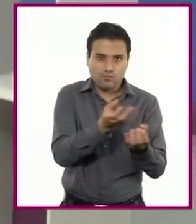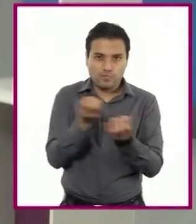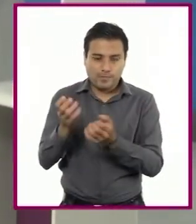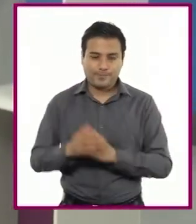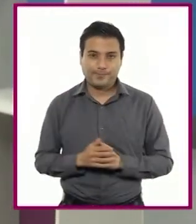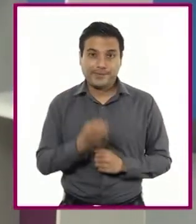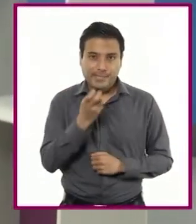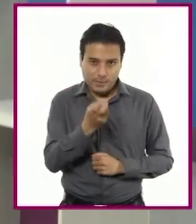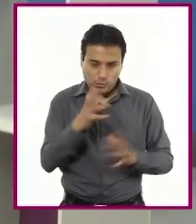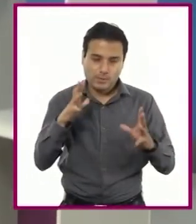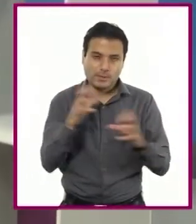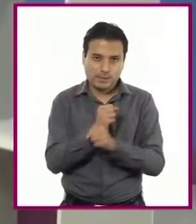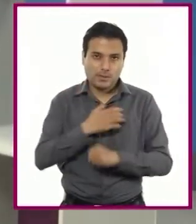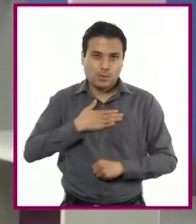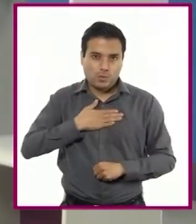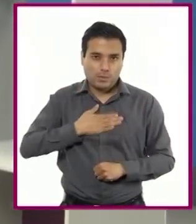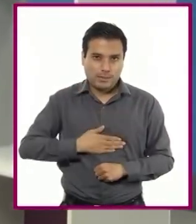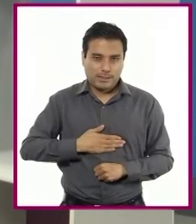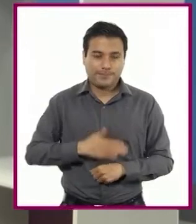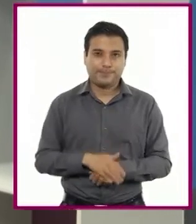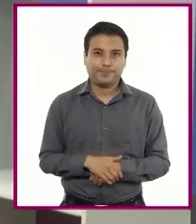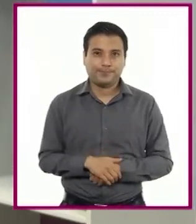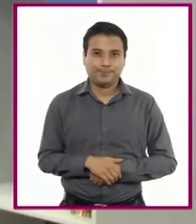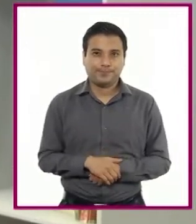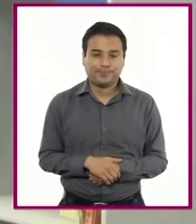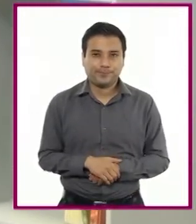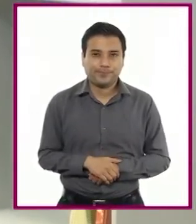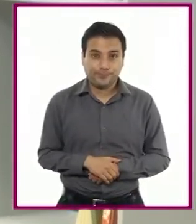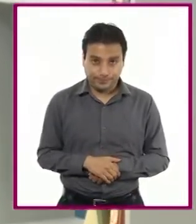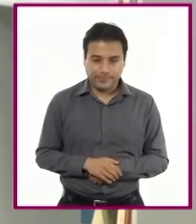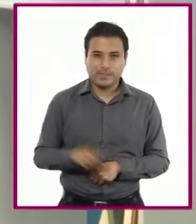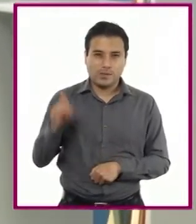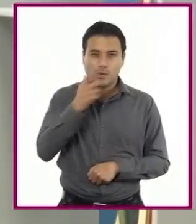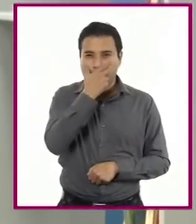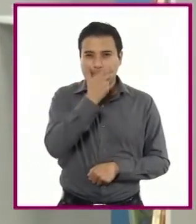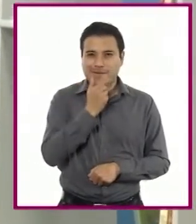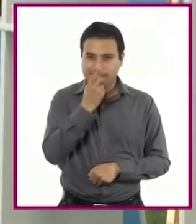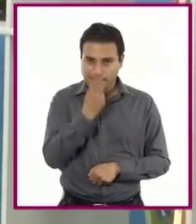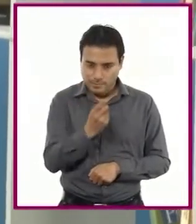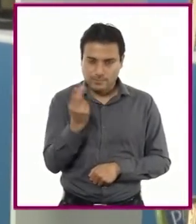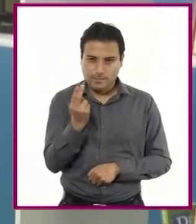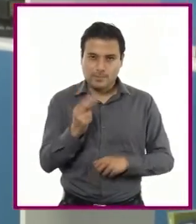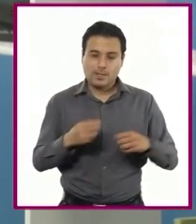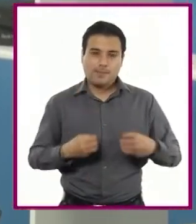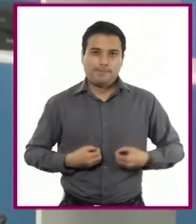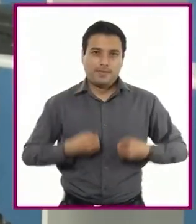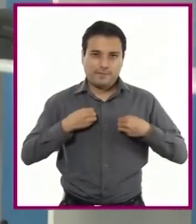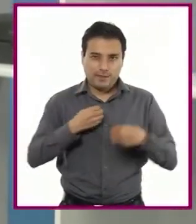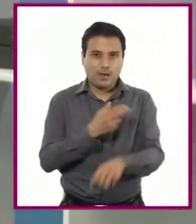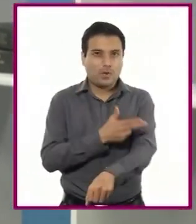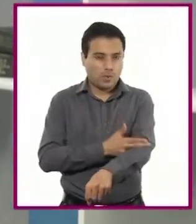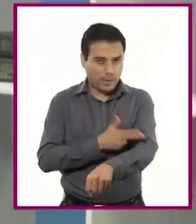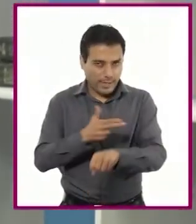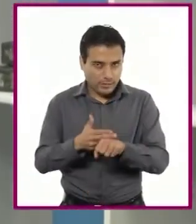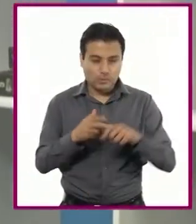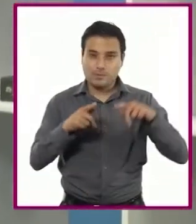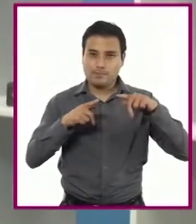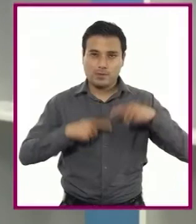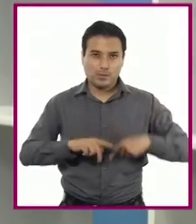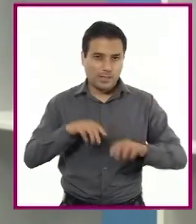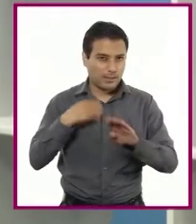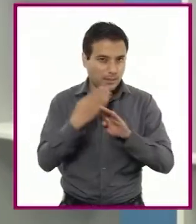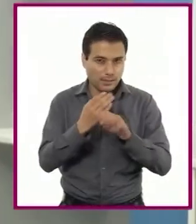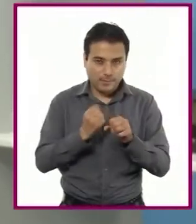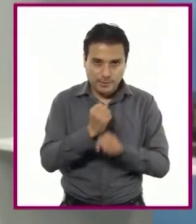Para Ulpiano, los preceptos del derecho son vivir honestamente, no dañar a nadie y dar a